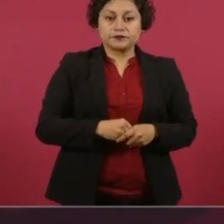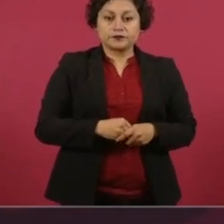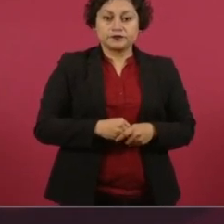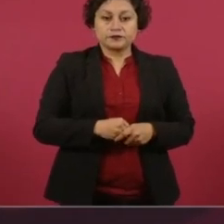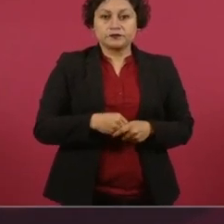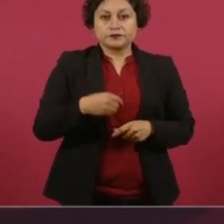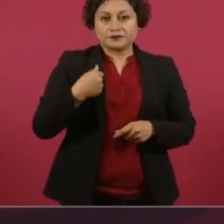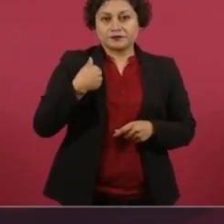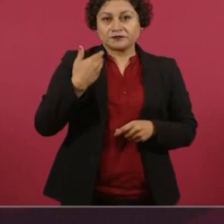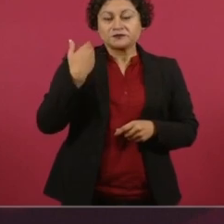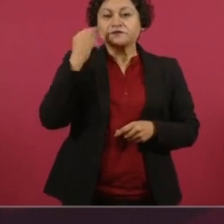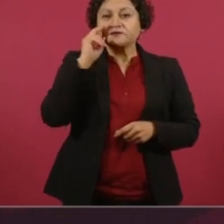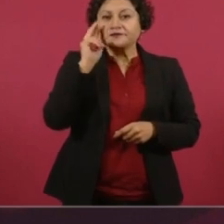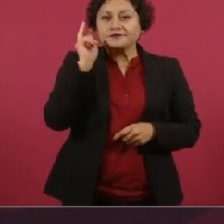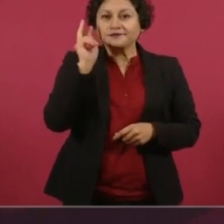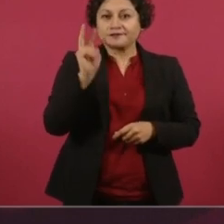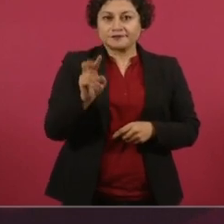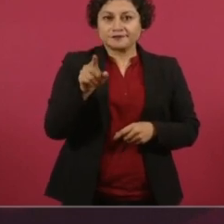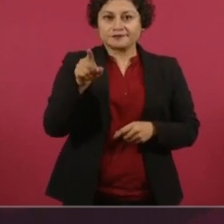el Broso,